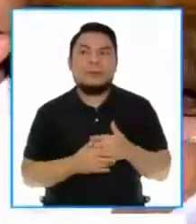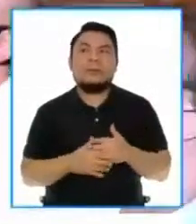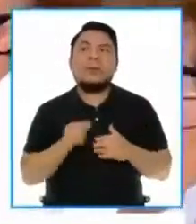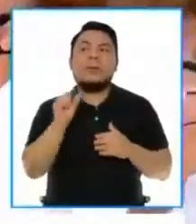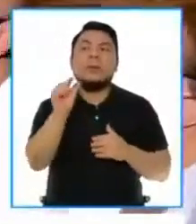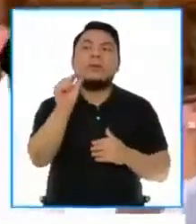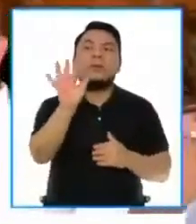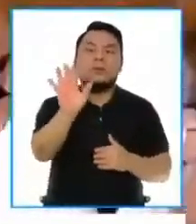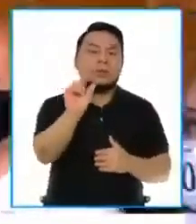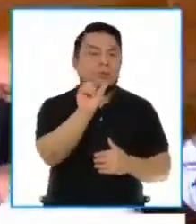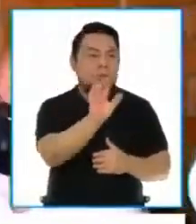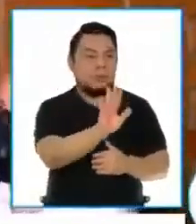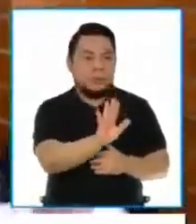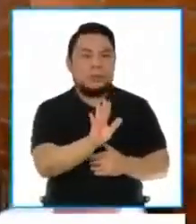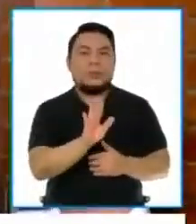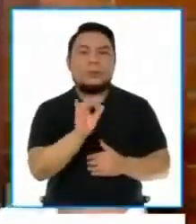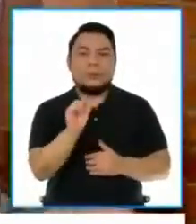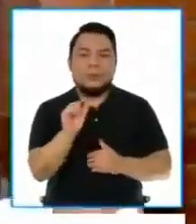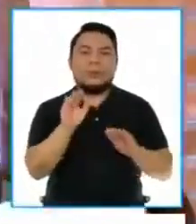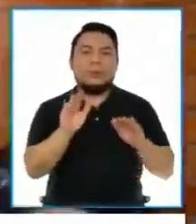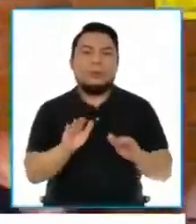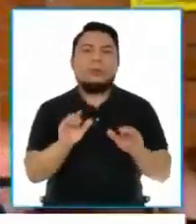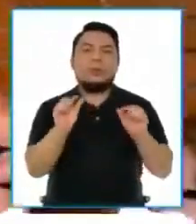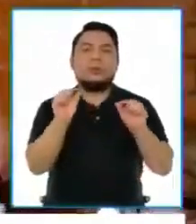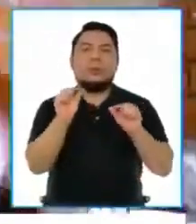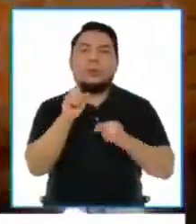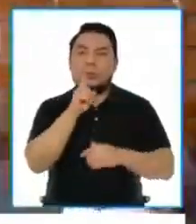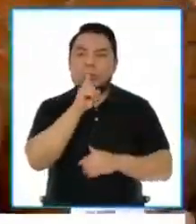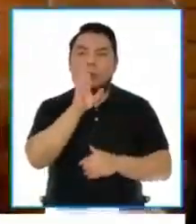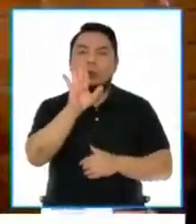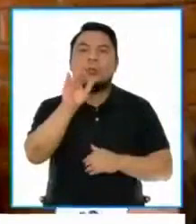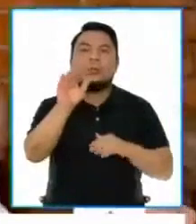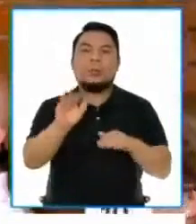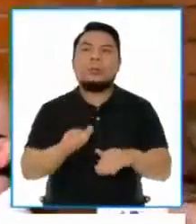Silencio. Ya, sí, un ratito, por favor, un ratito. Por favor, sí.